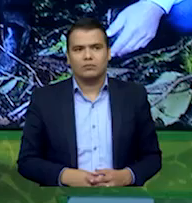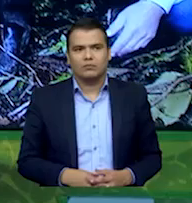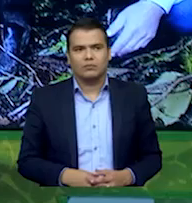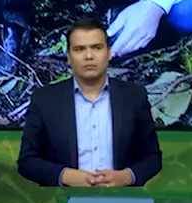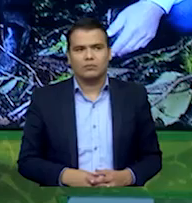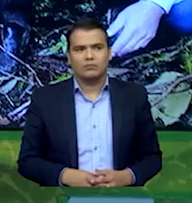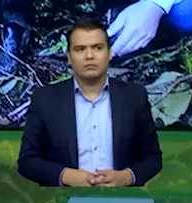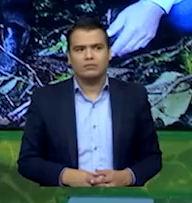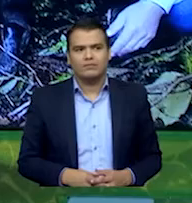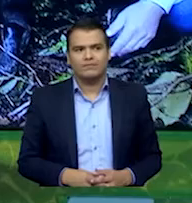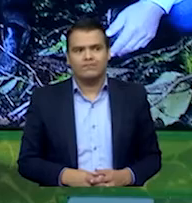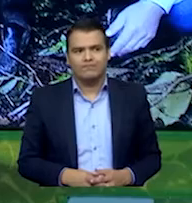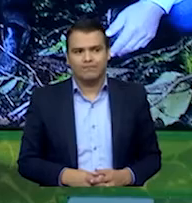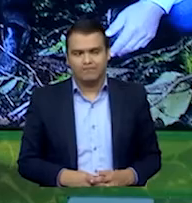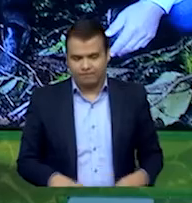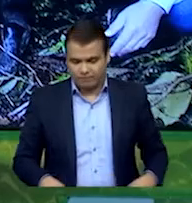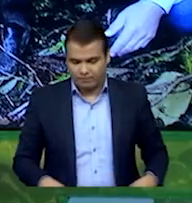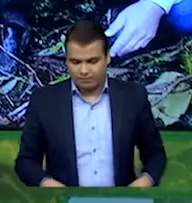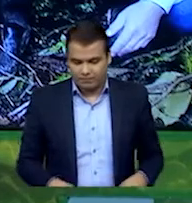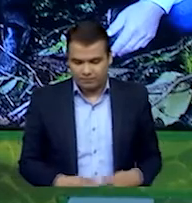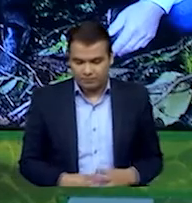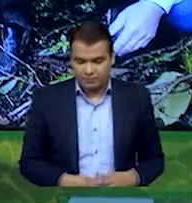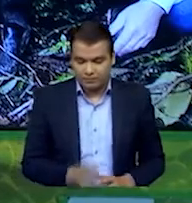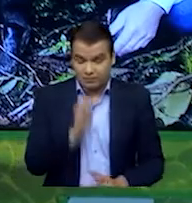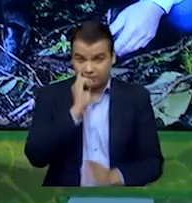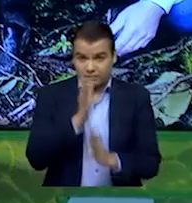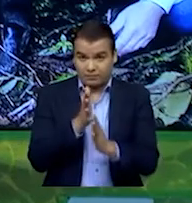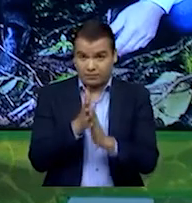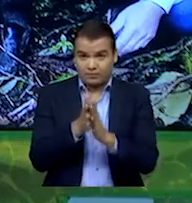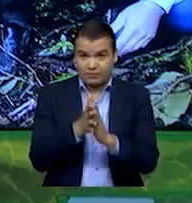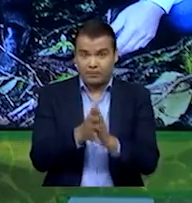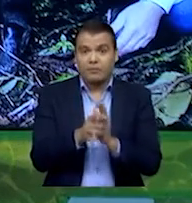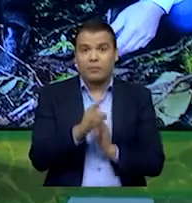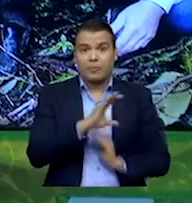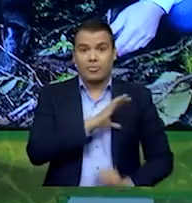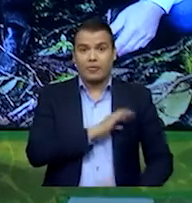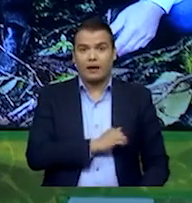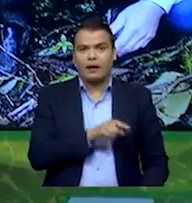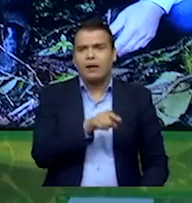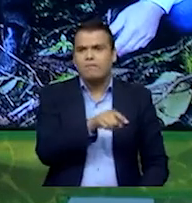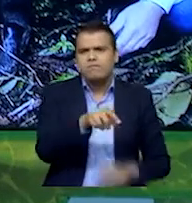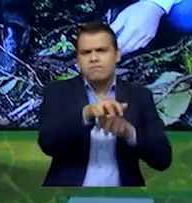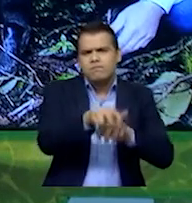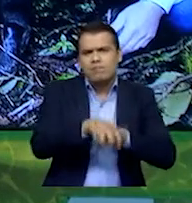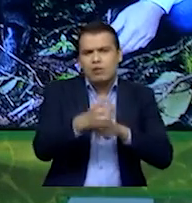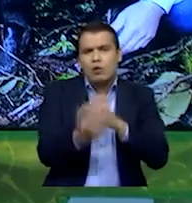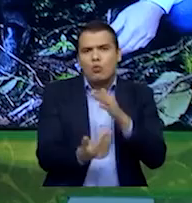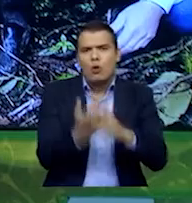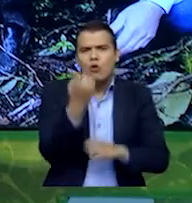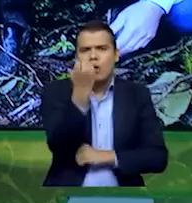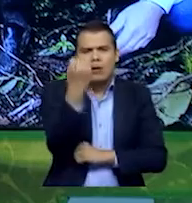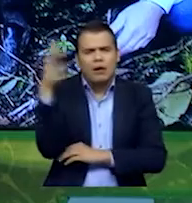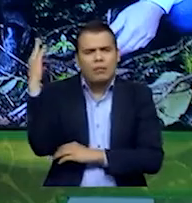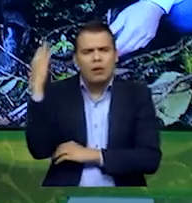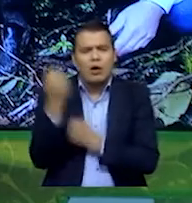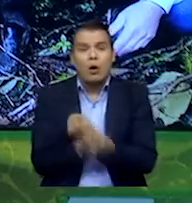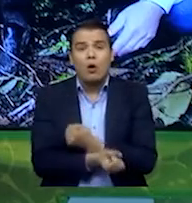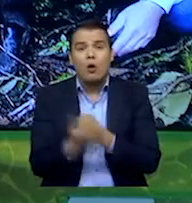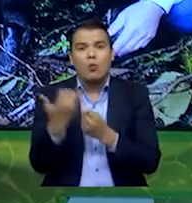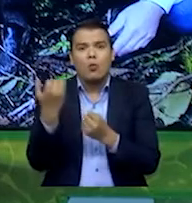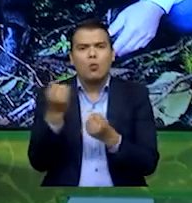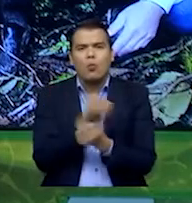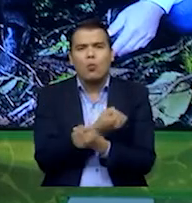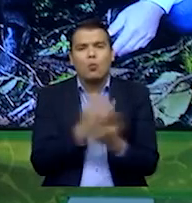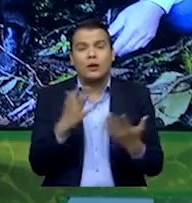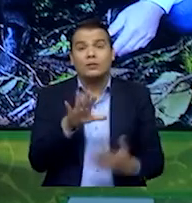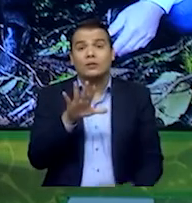árboles y escuchen esta noticia acompañamos la siembra de casi un millar de árboles entre ellos 50 palmas de cera